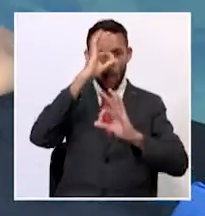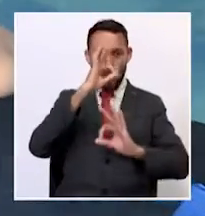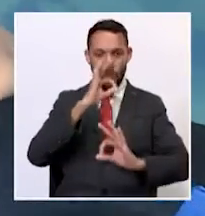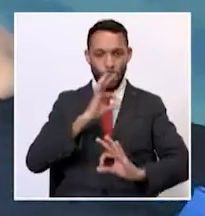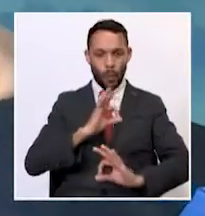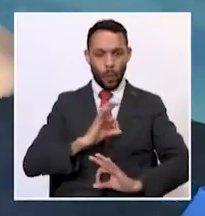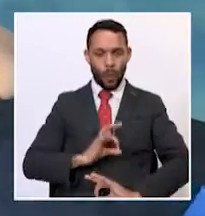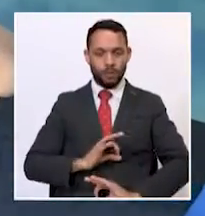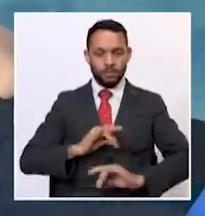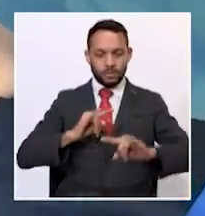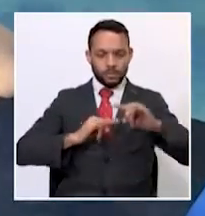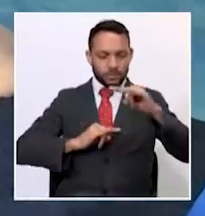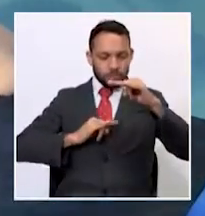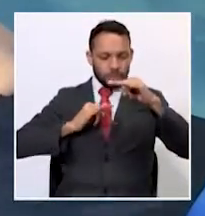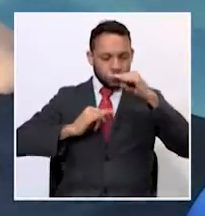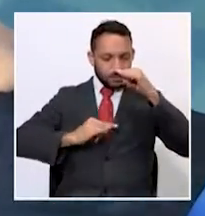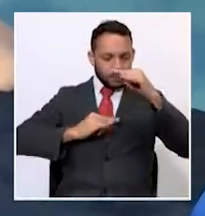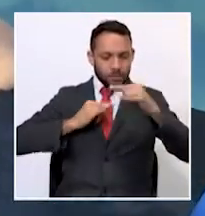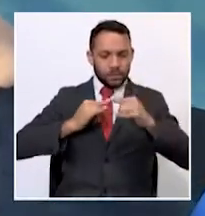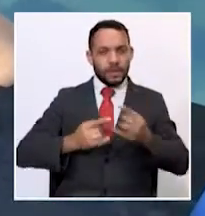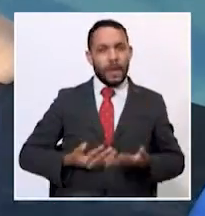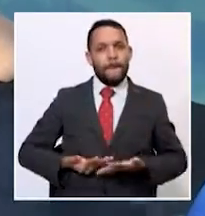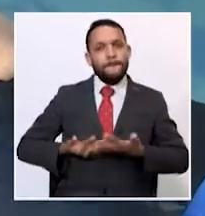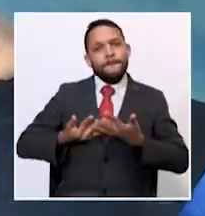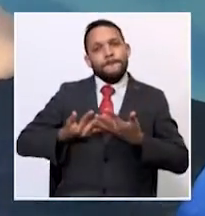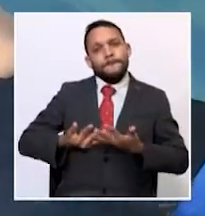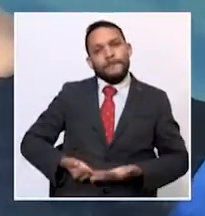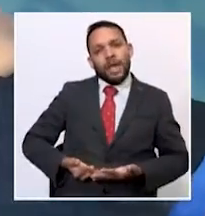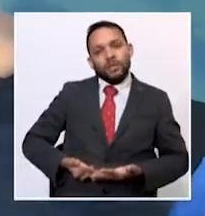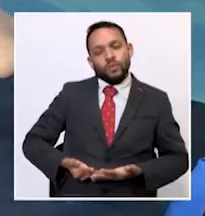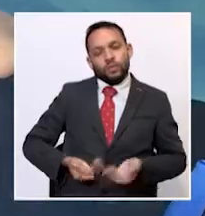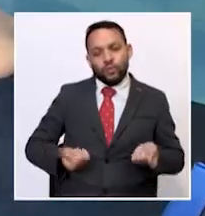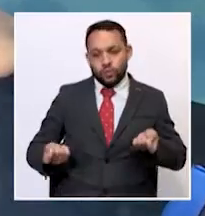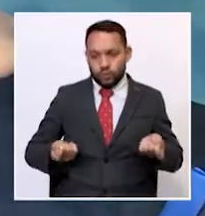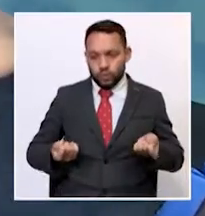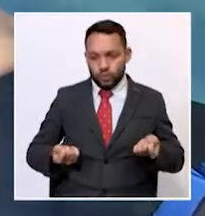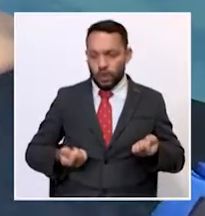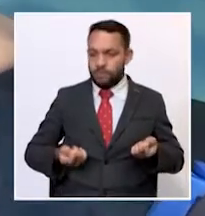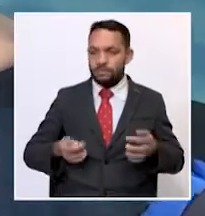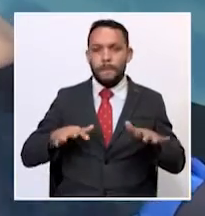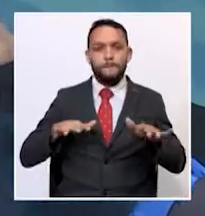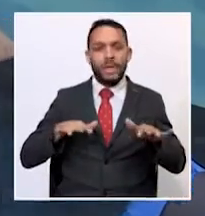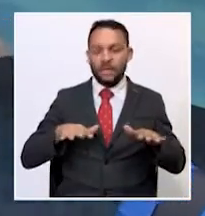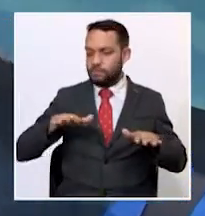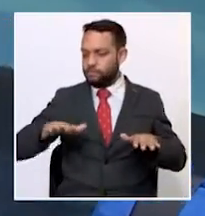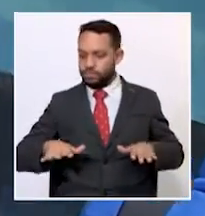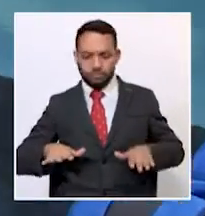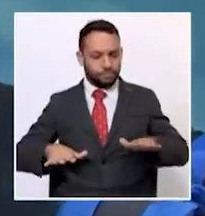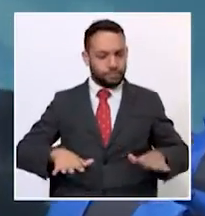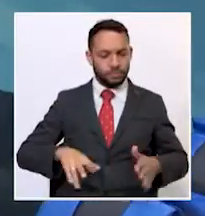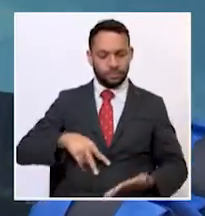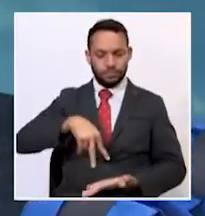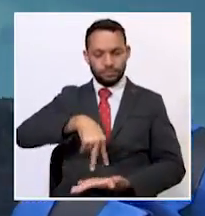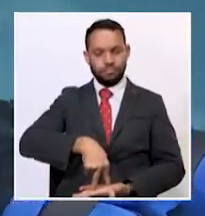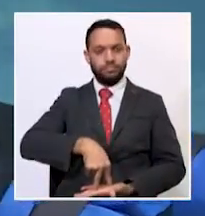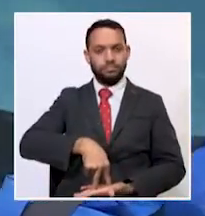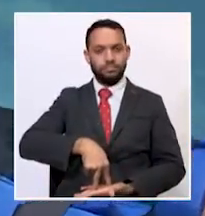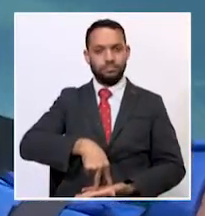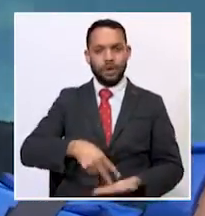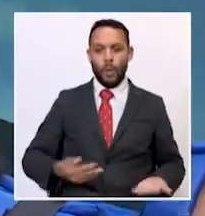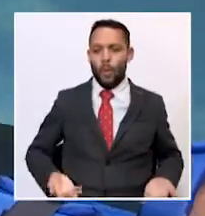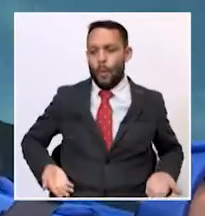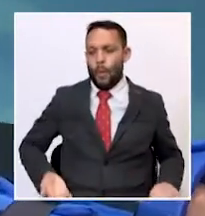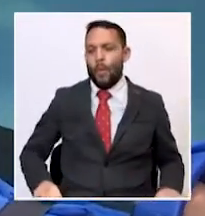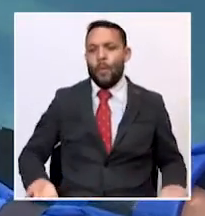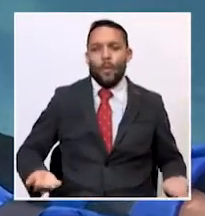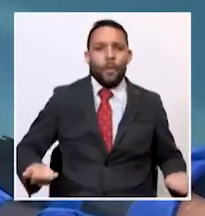y básicamente yo estoy realizando una sesión de tai chi conmigo mientras le estoy realizando la terapia al